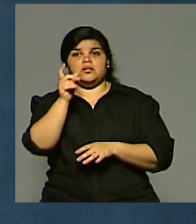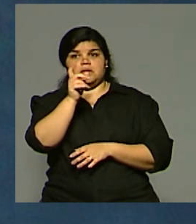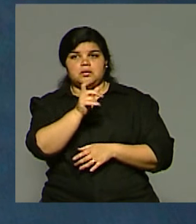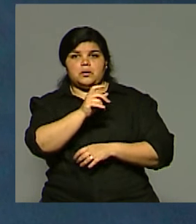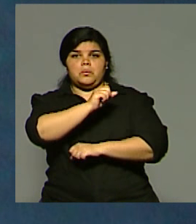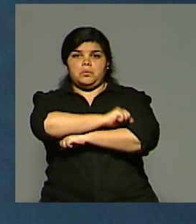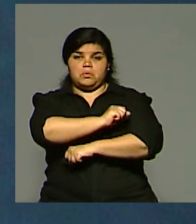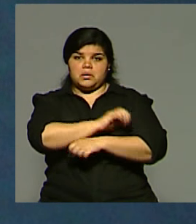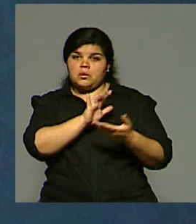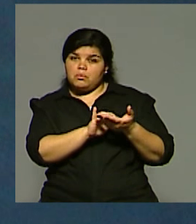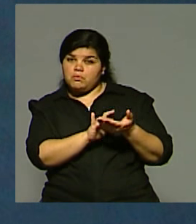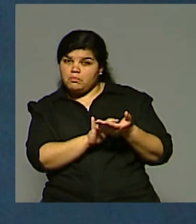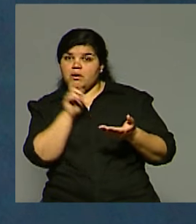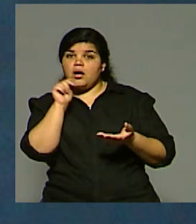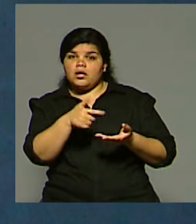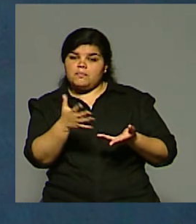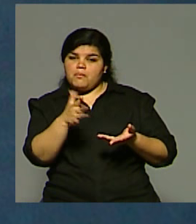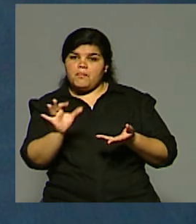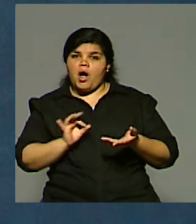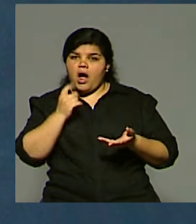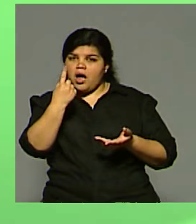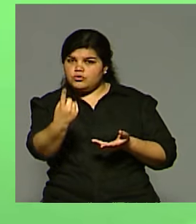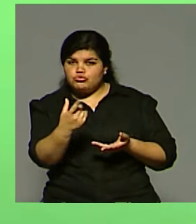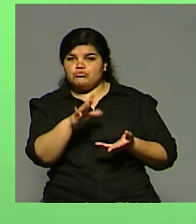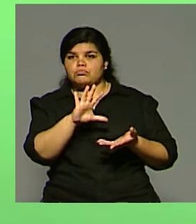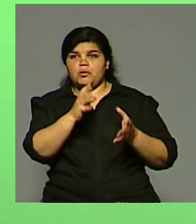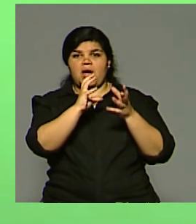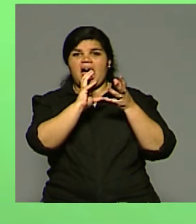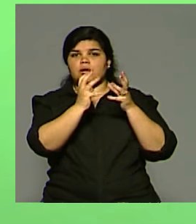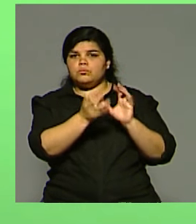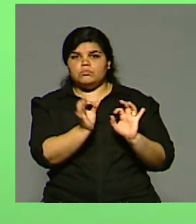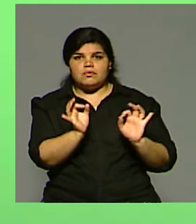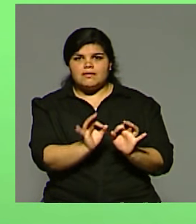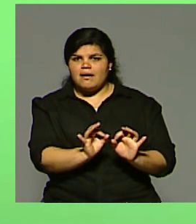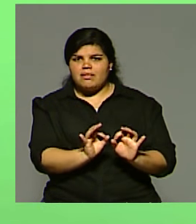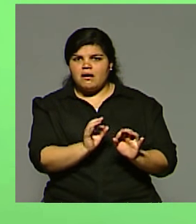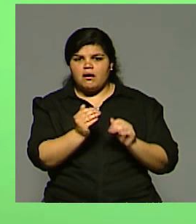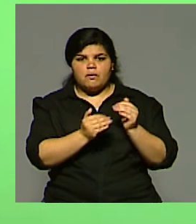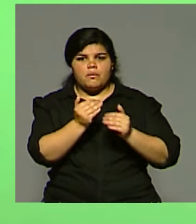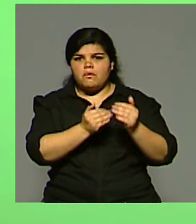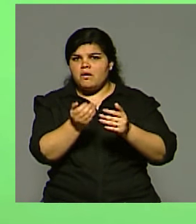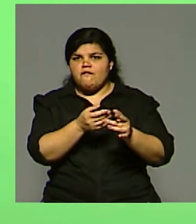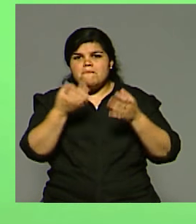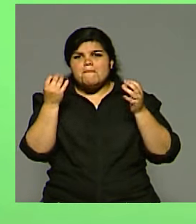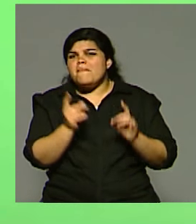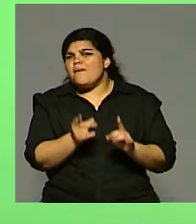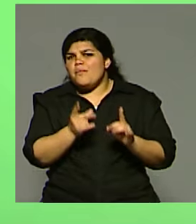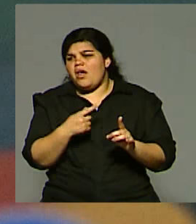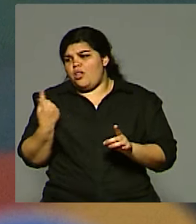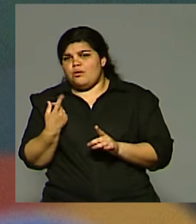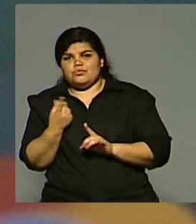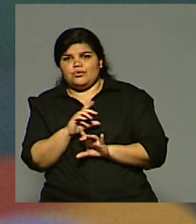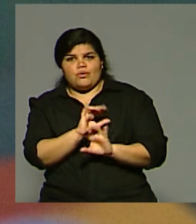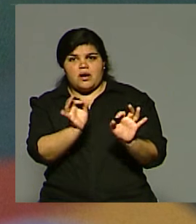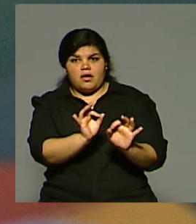no quiero mentir, pero más de un año seguro, es que no se le actualiza la aplicación. O sea, no tiene las funcionalidades que nosotros tenemos.